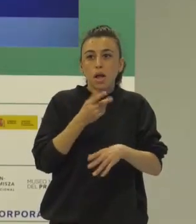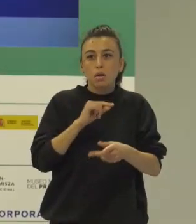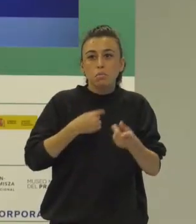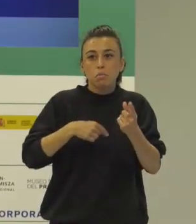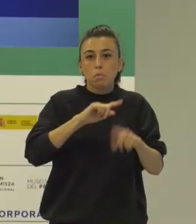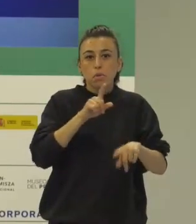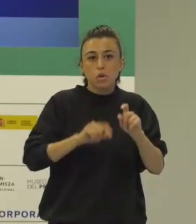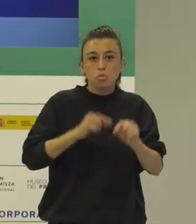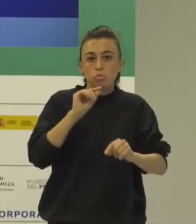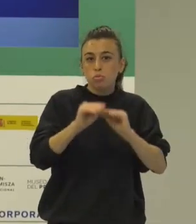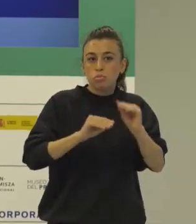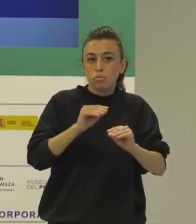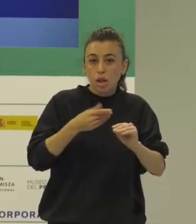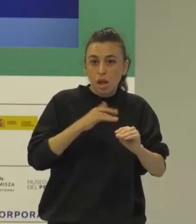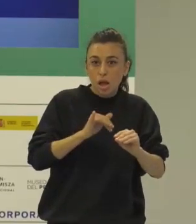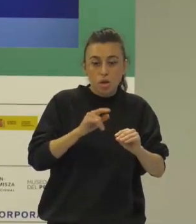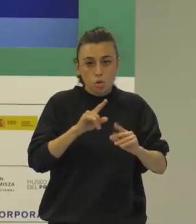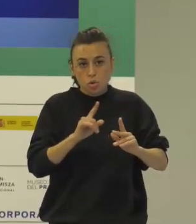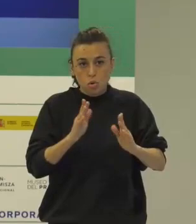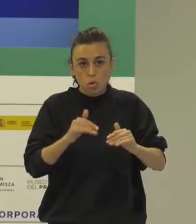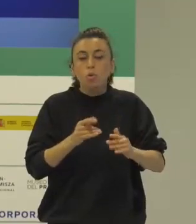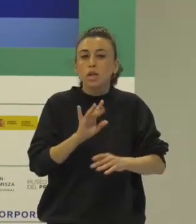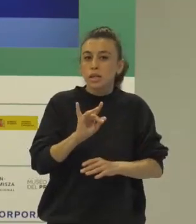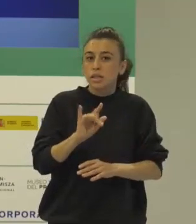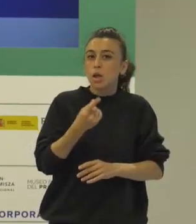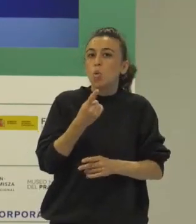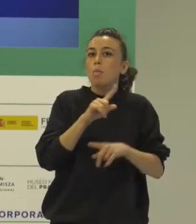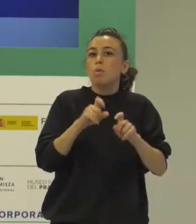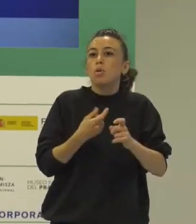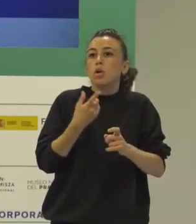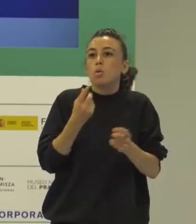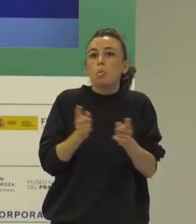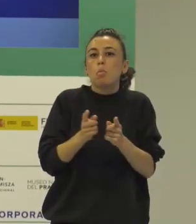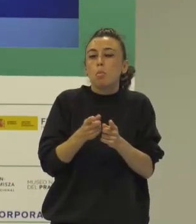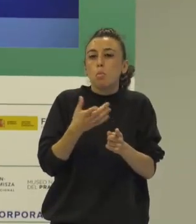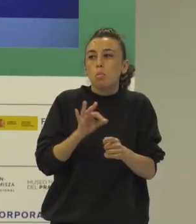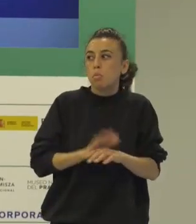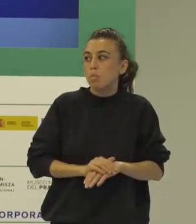Vale, 5 minutos. 1 o 2 preguntas, breves. ¿Alguna pregunta aquí en primera fila?